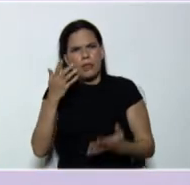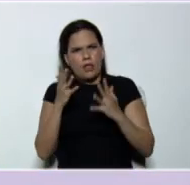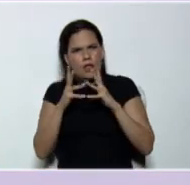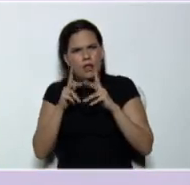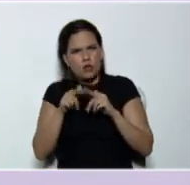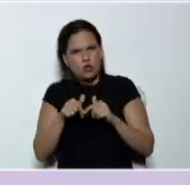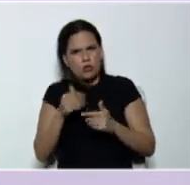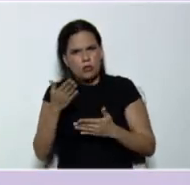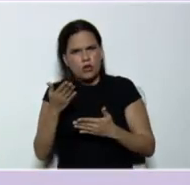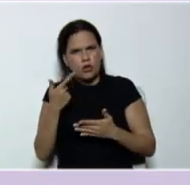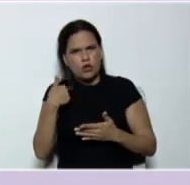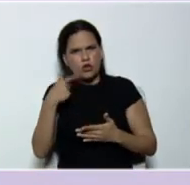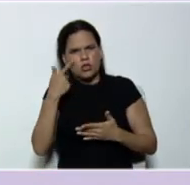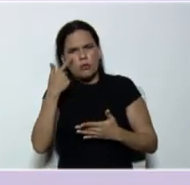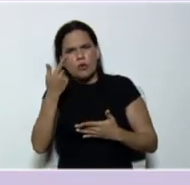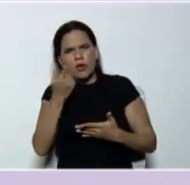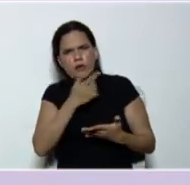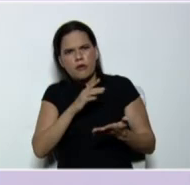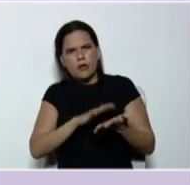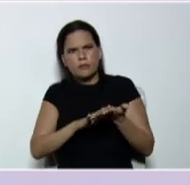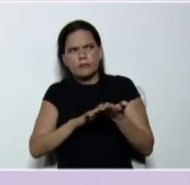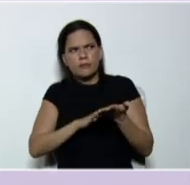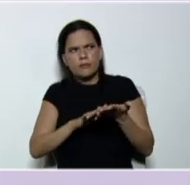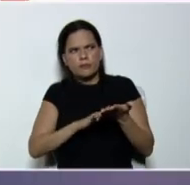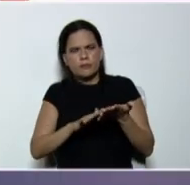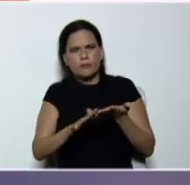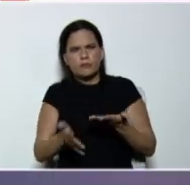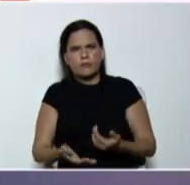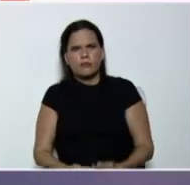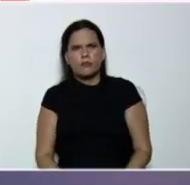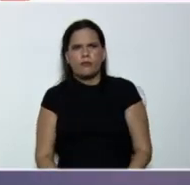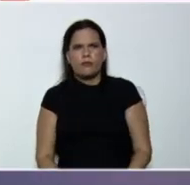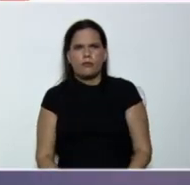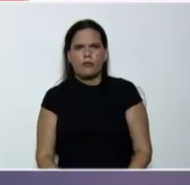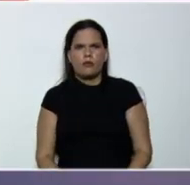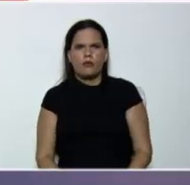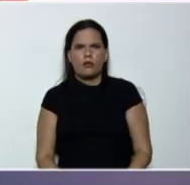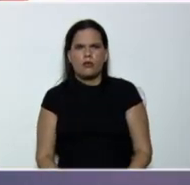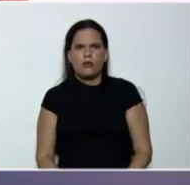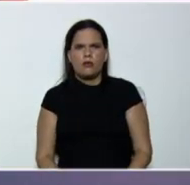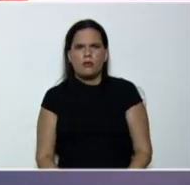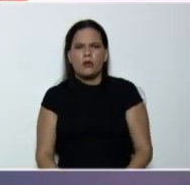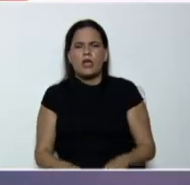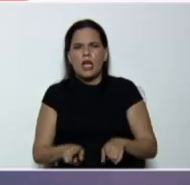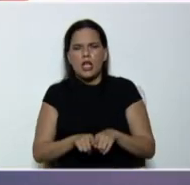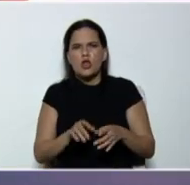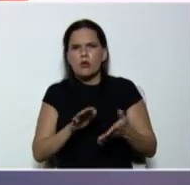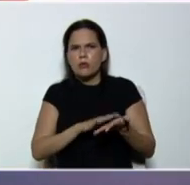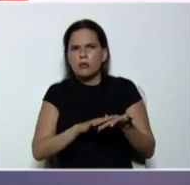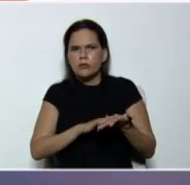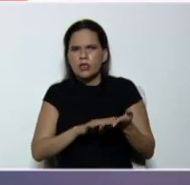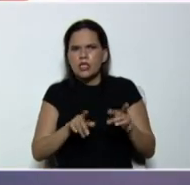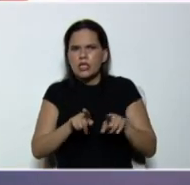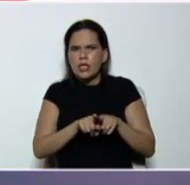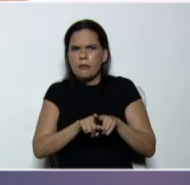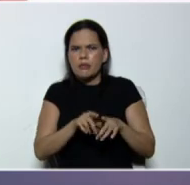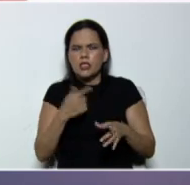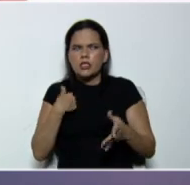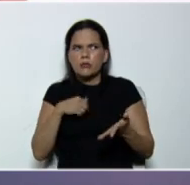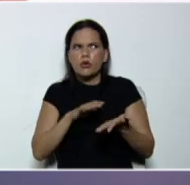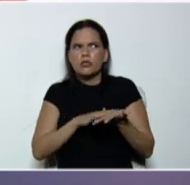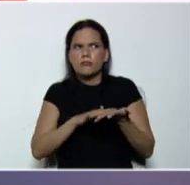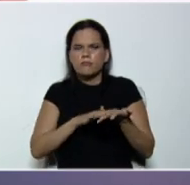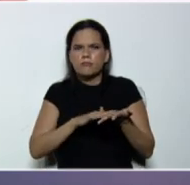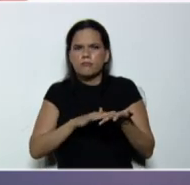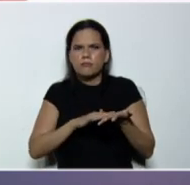aquí realmente no se puede percibir en la cámara con corrección, pero además del número en contraste, también tiene una textura